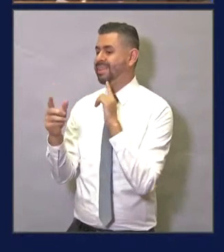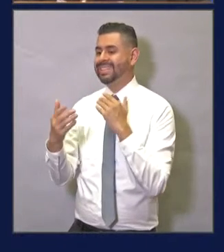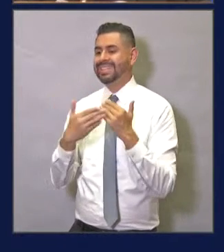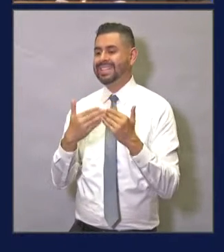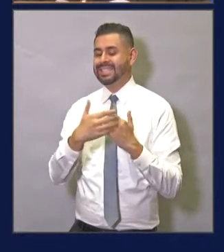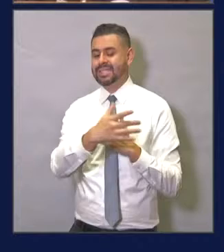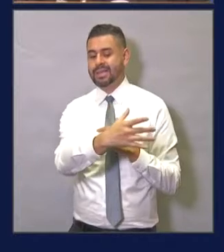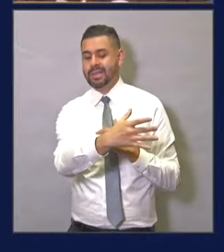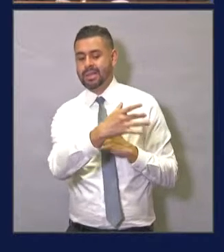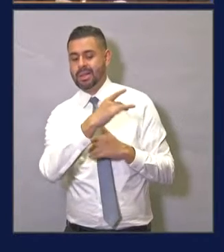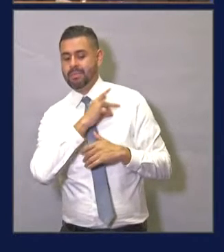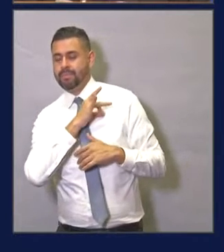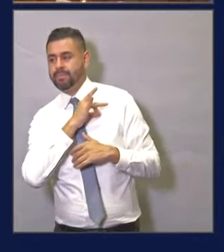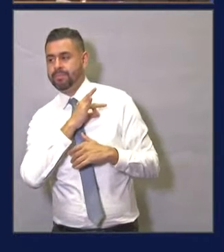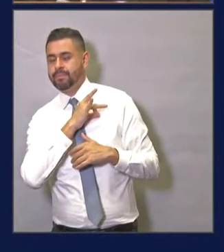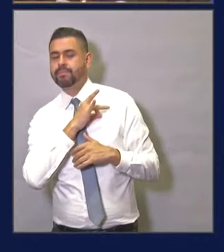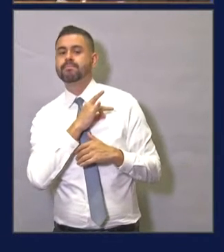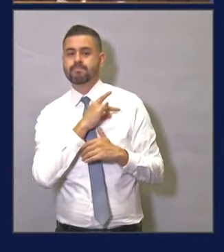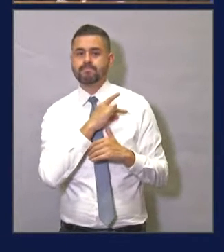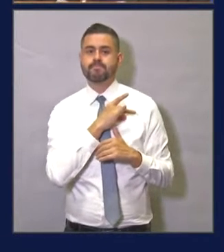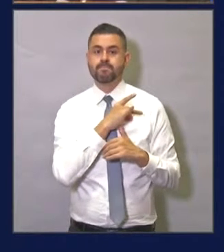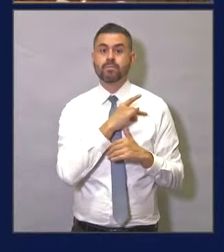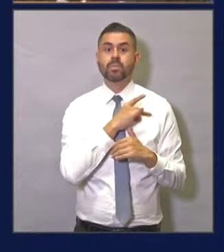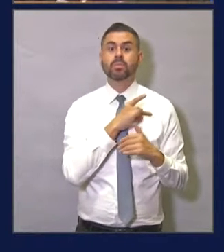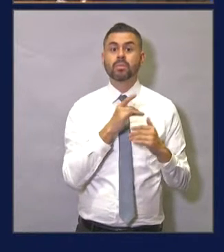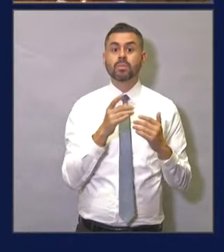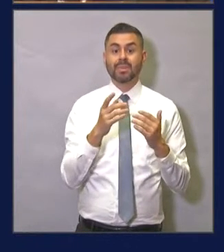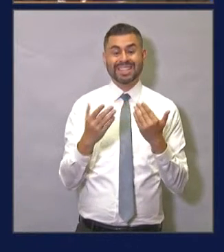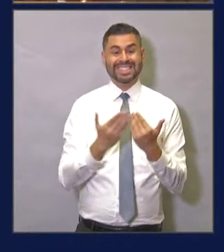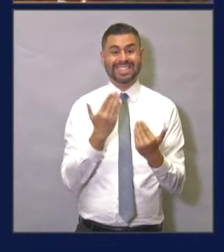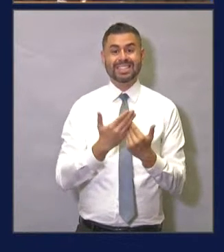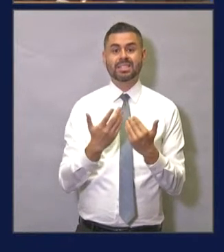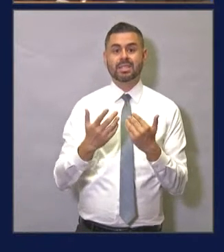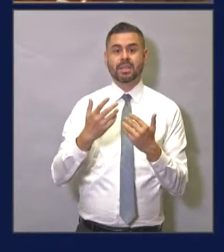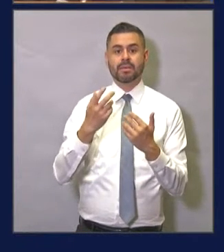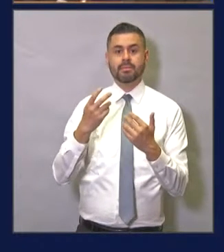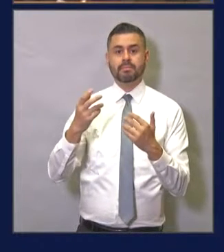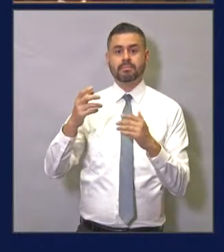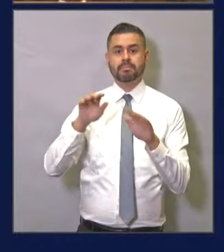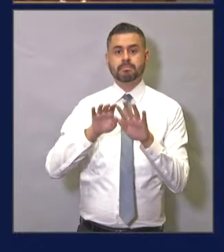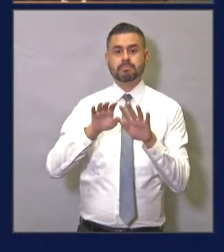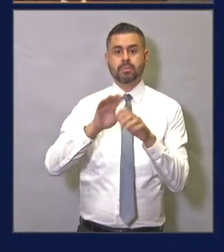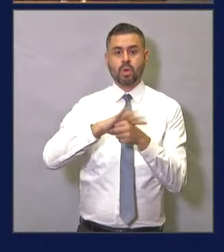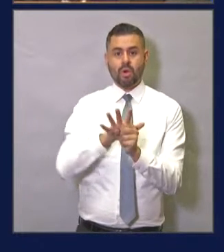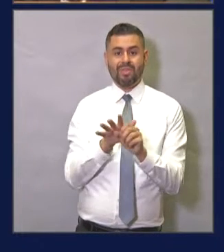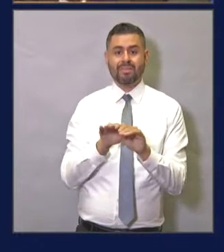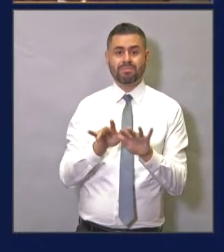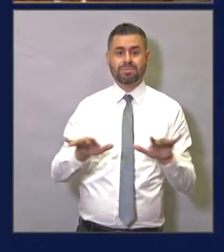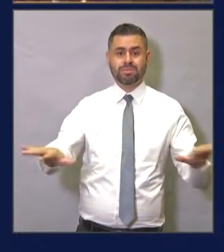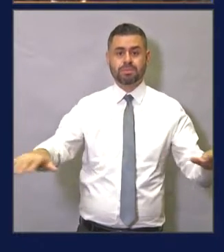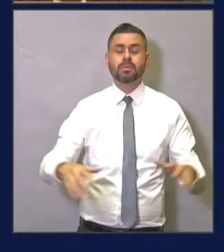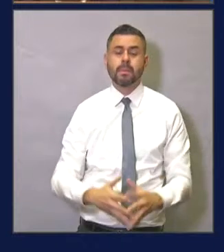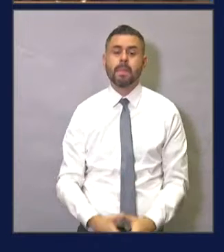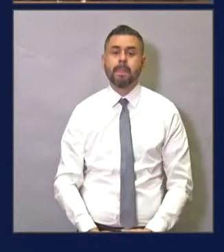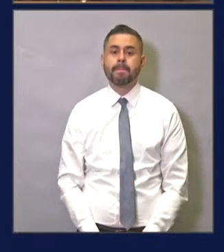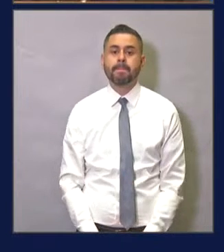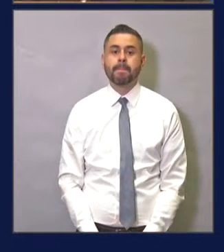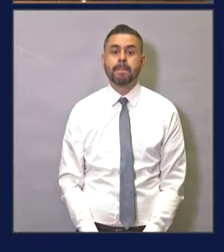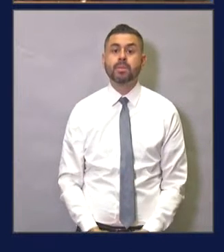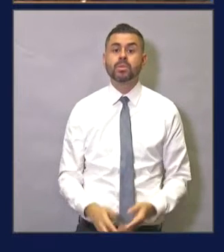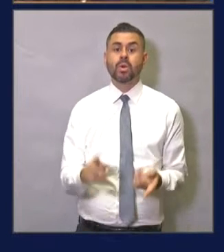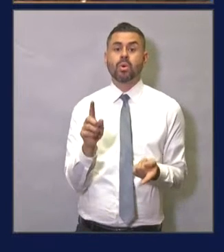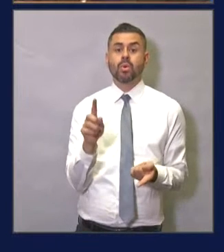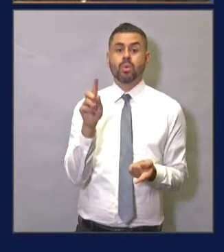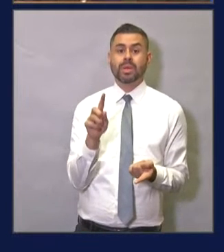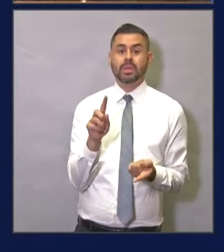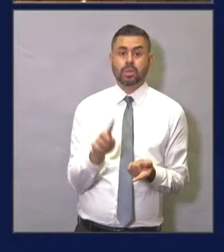día, uno o más de ellos sea con una persona infectada con el virus. Reducir el número de encuentros es la primera